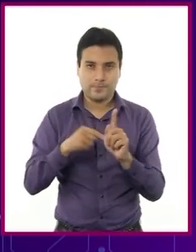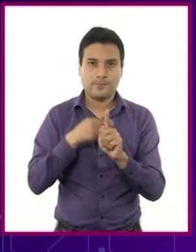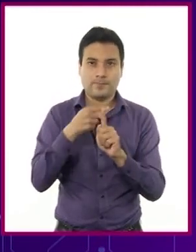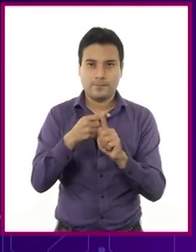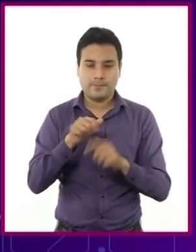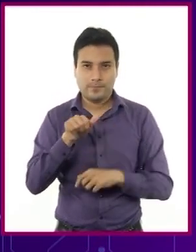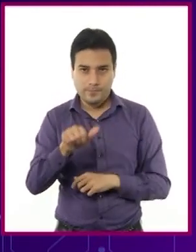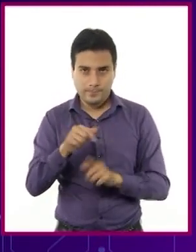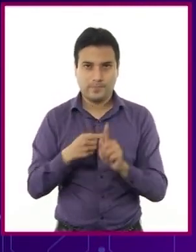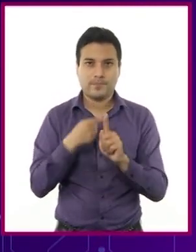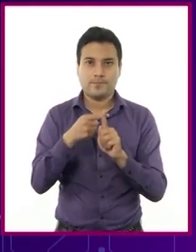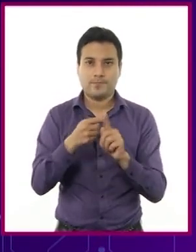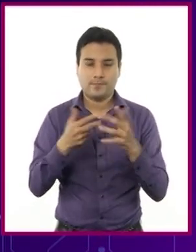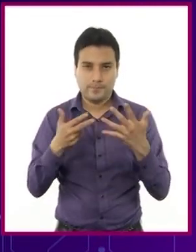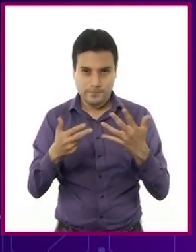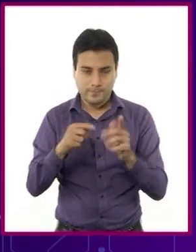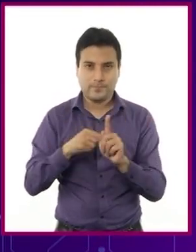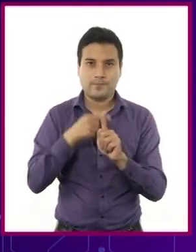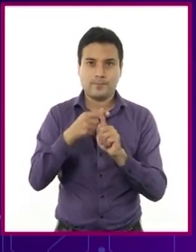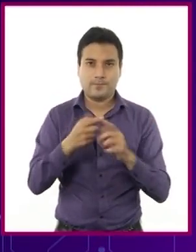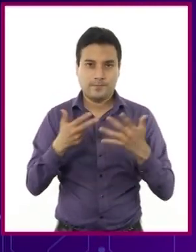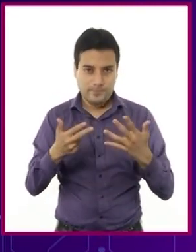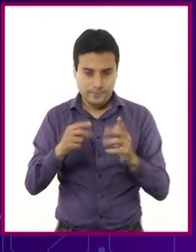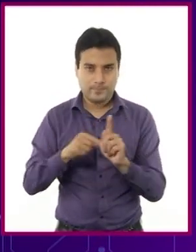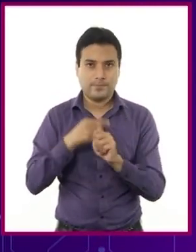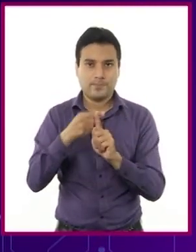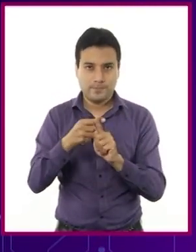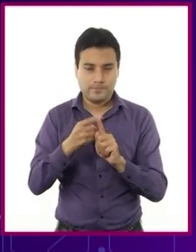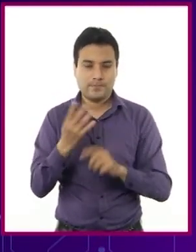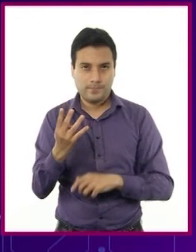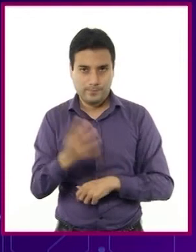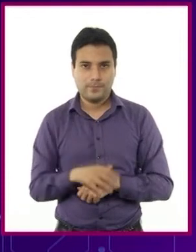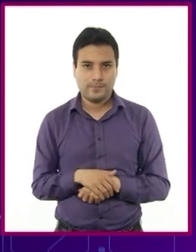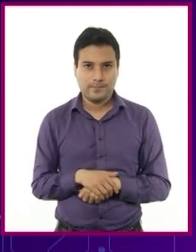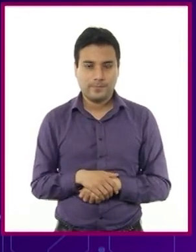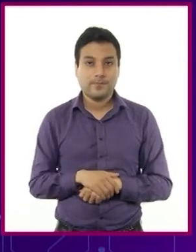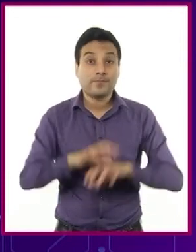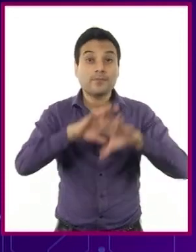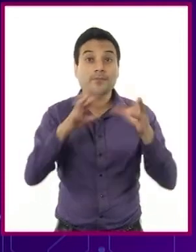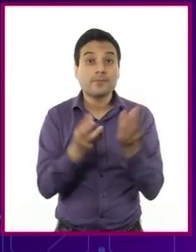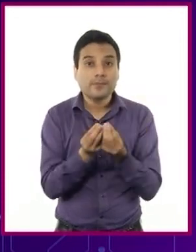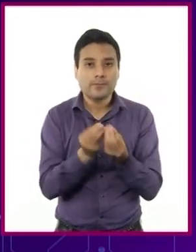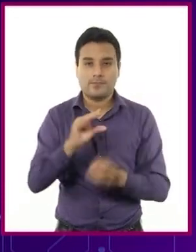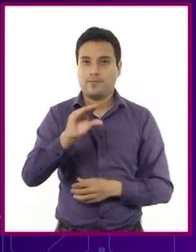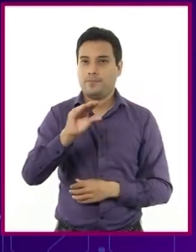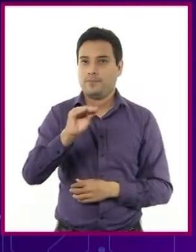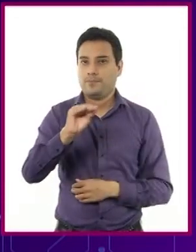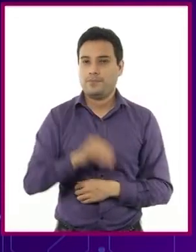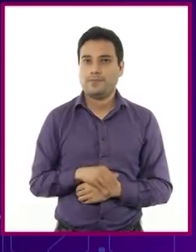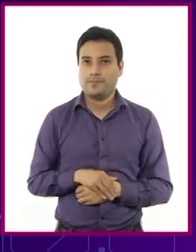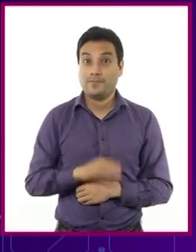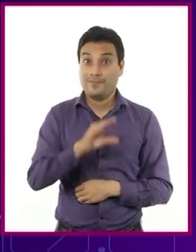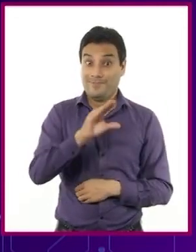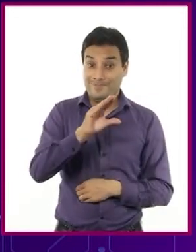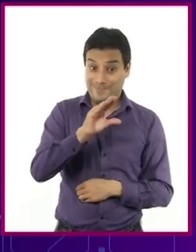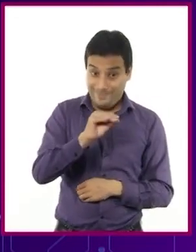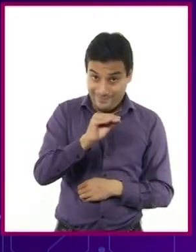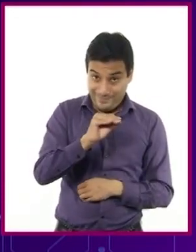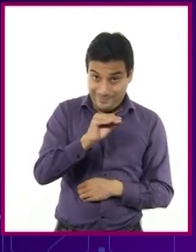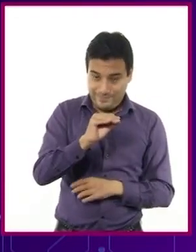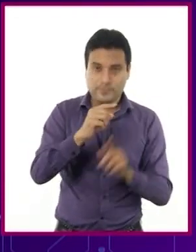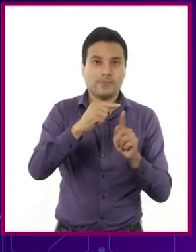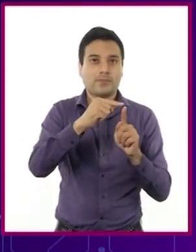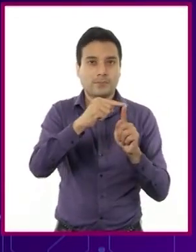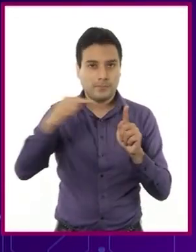más 16 más 8 más 8 más 4, que es igual a 90. Después se divide 90